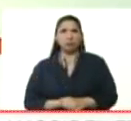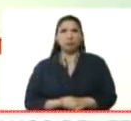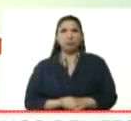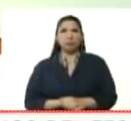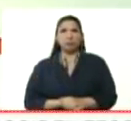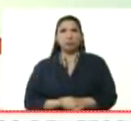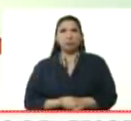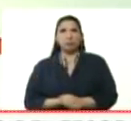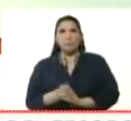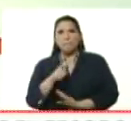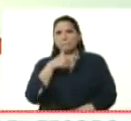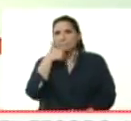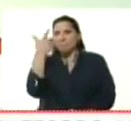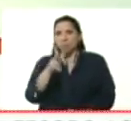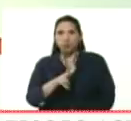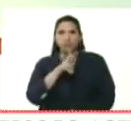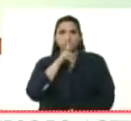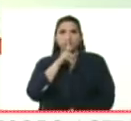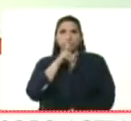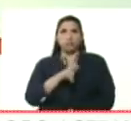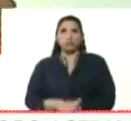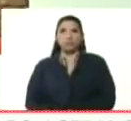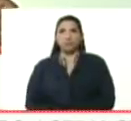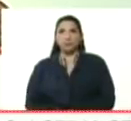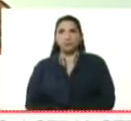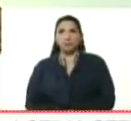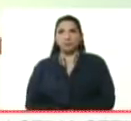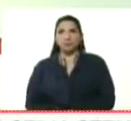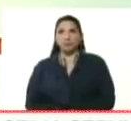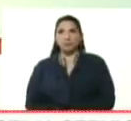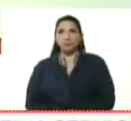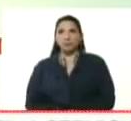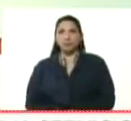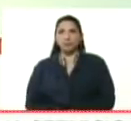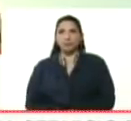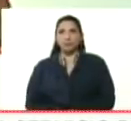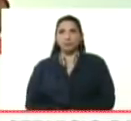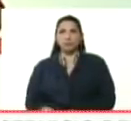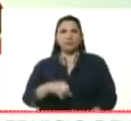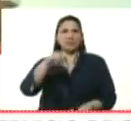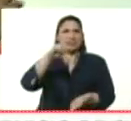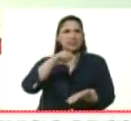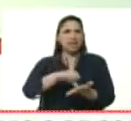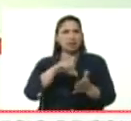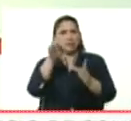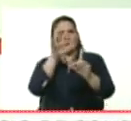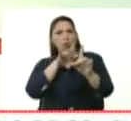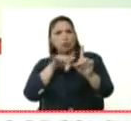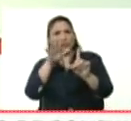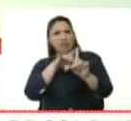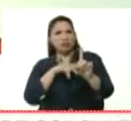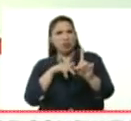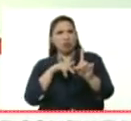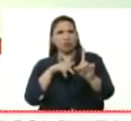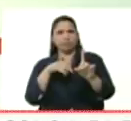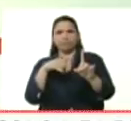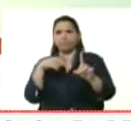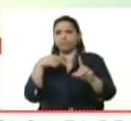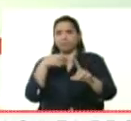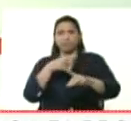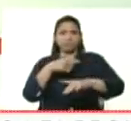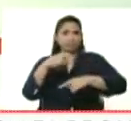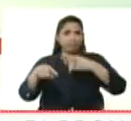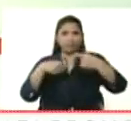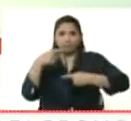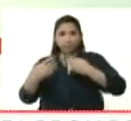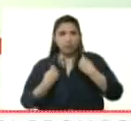que lo que dan es pena. Que es el centro de, ¿cómo se llama?, de su conspiración de toda la vida. Entonces no va a